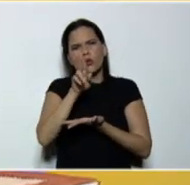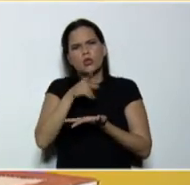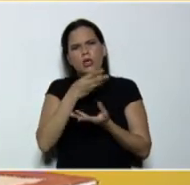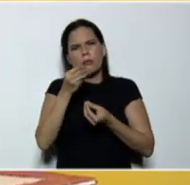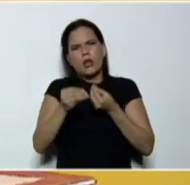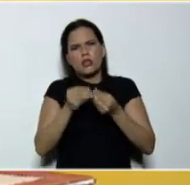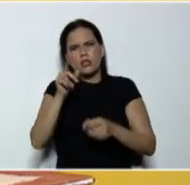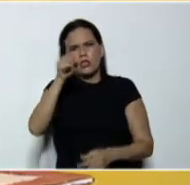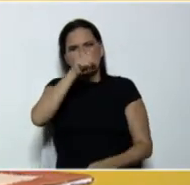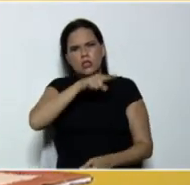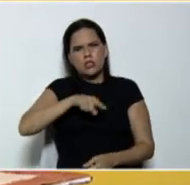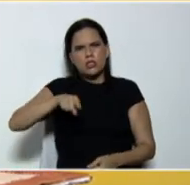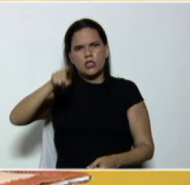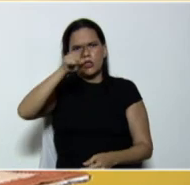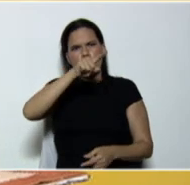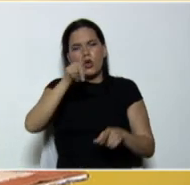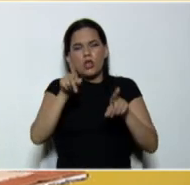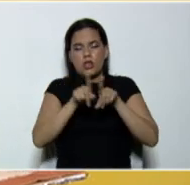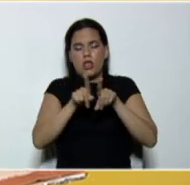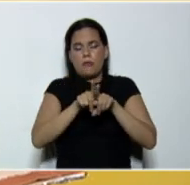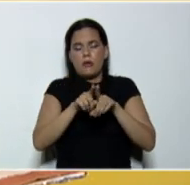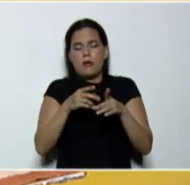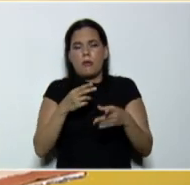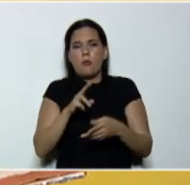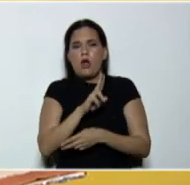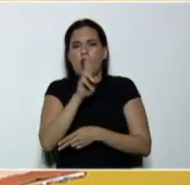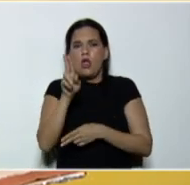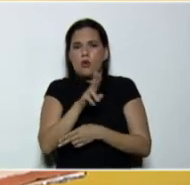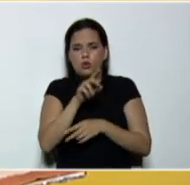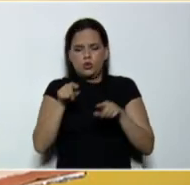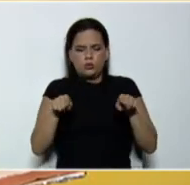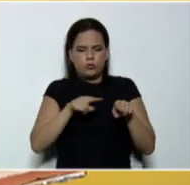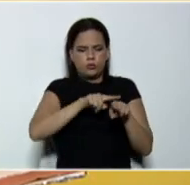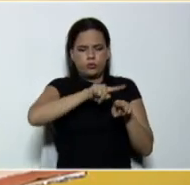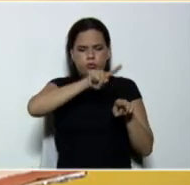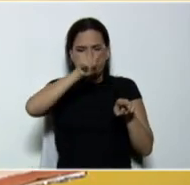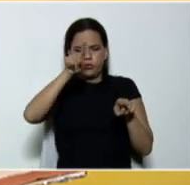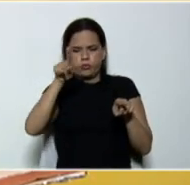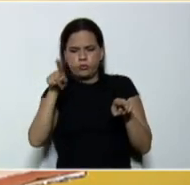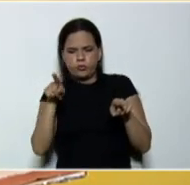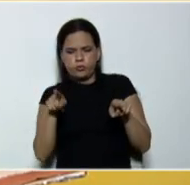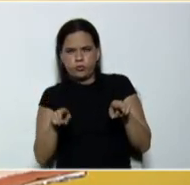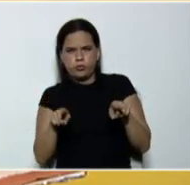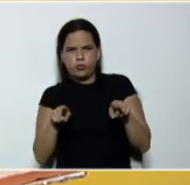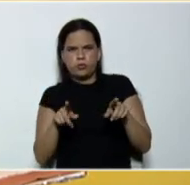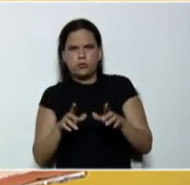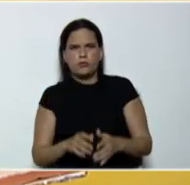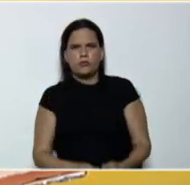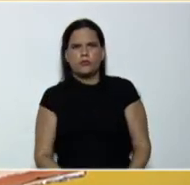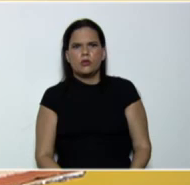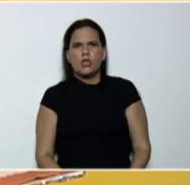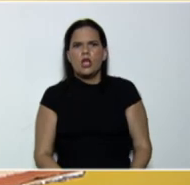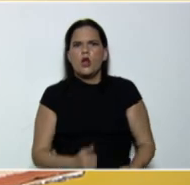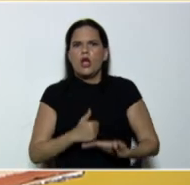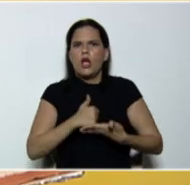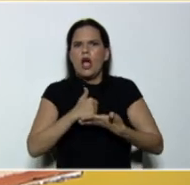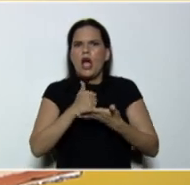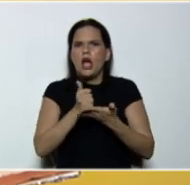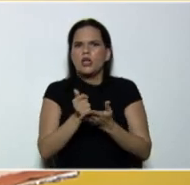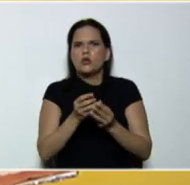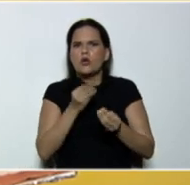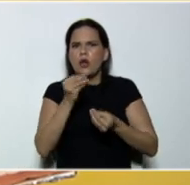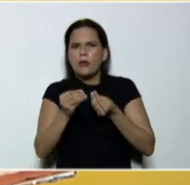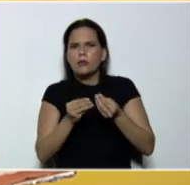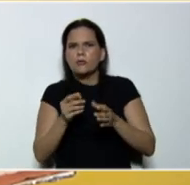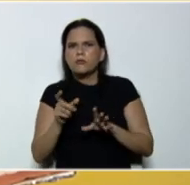También vamos a darle uso a nuestro transportador, que como vimos en clases anteriores, es el que nos permite medir los